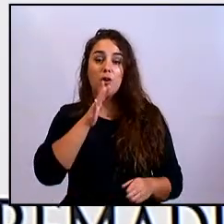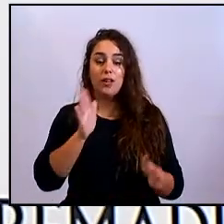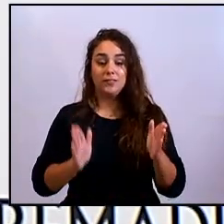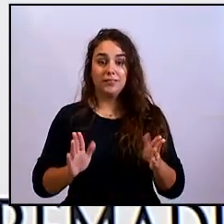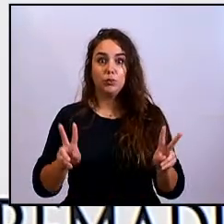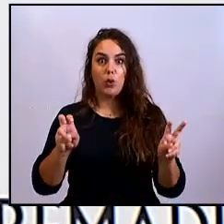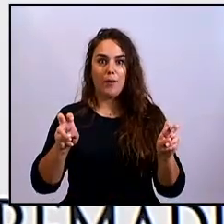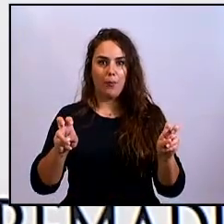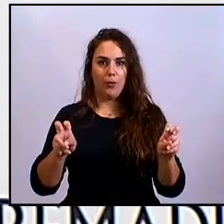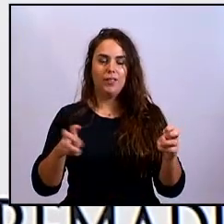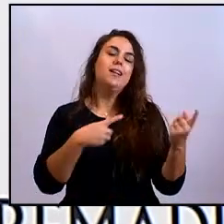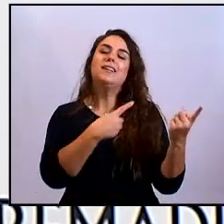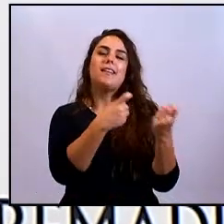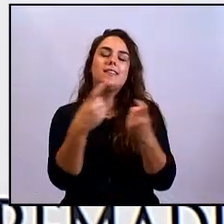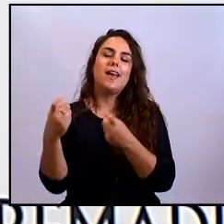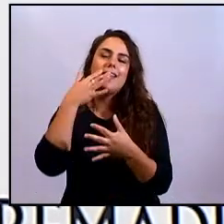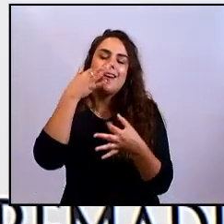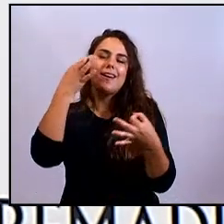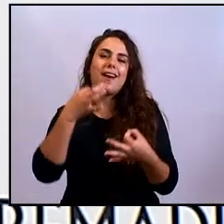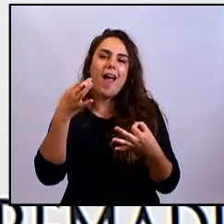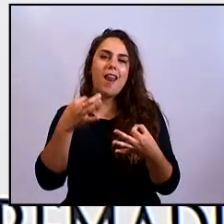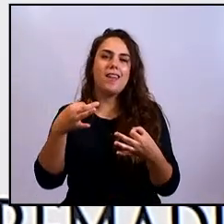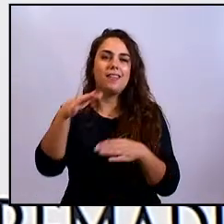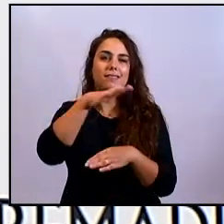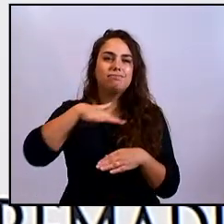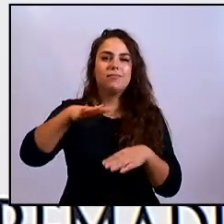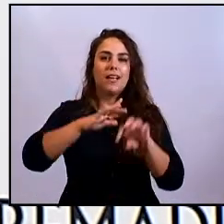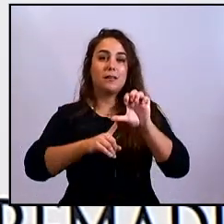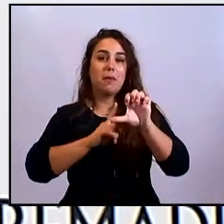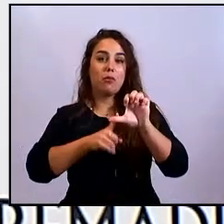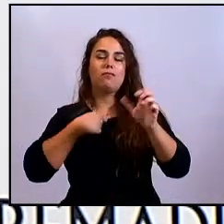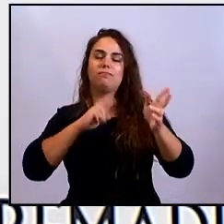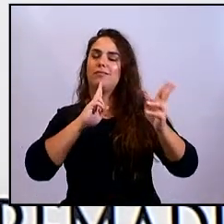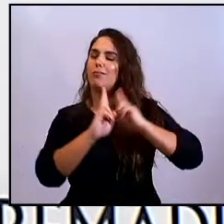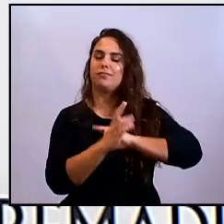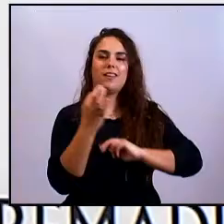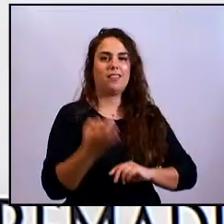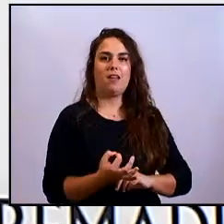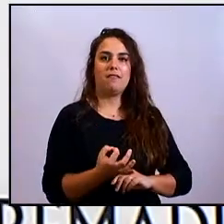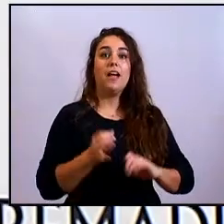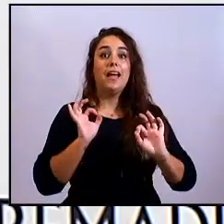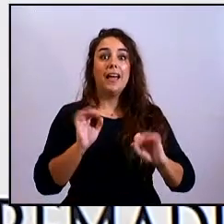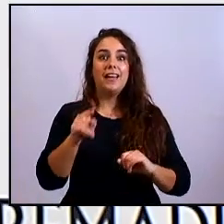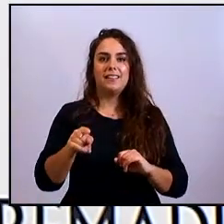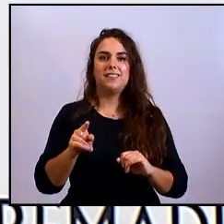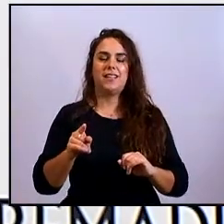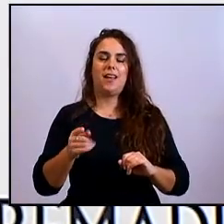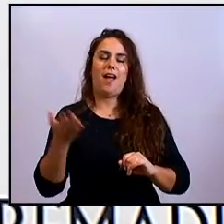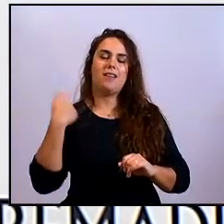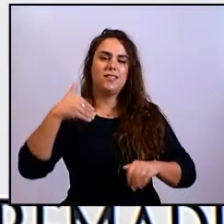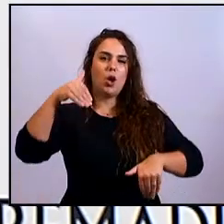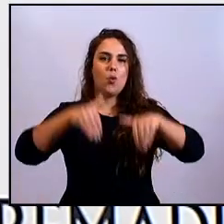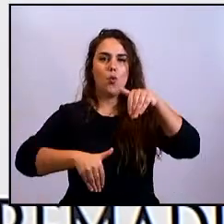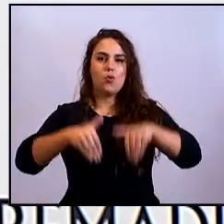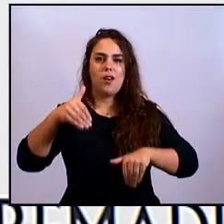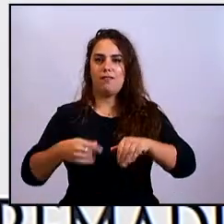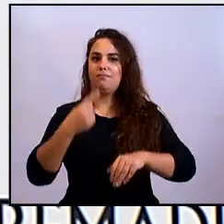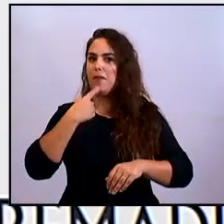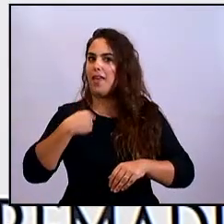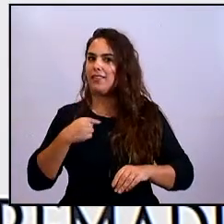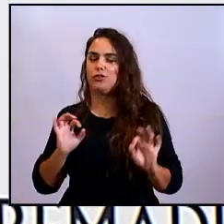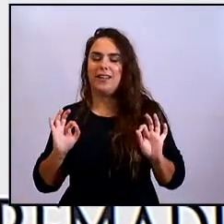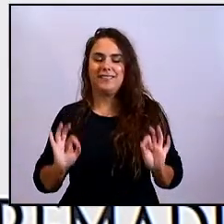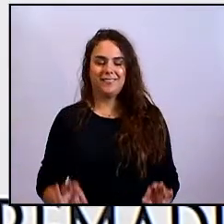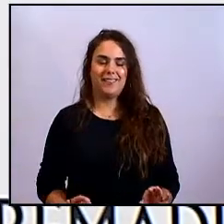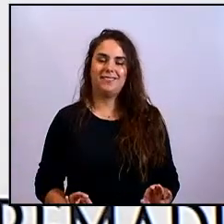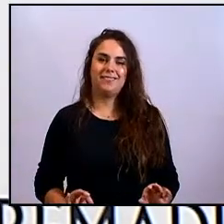respondiera a las necesidades reales de los extremeños. Ese fue el mandato en las urnas y eso es en